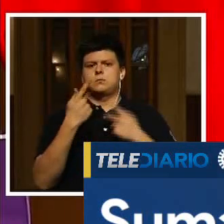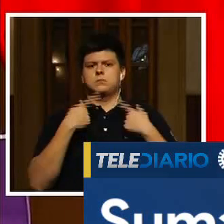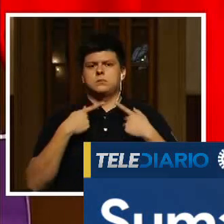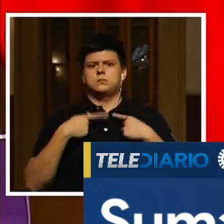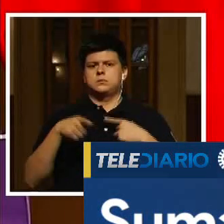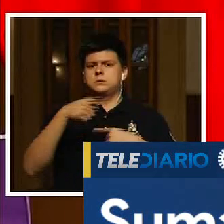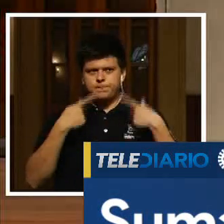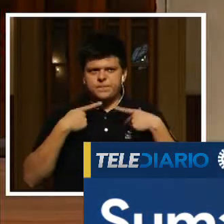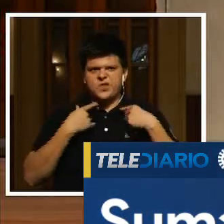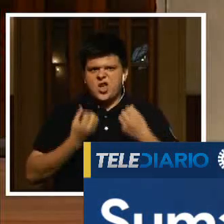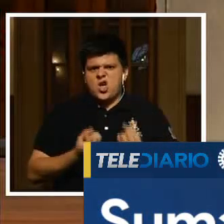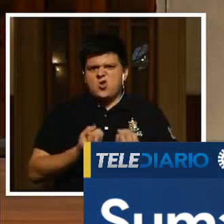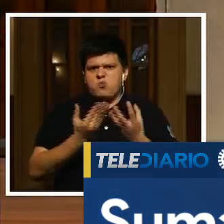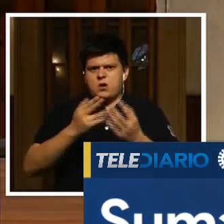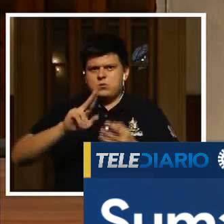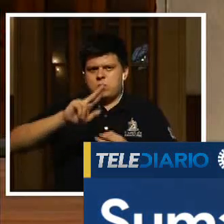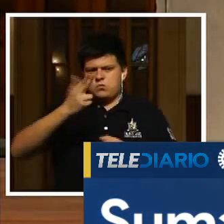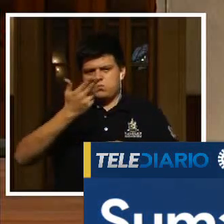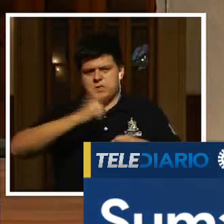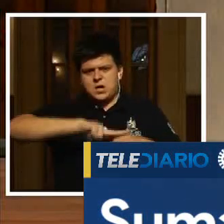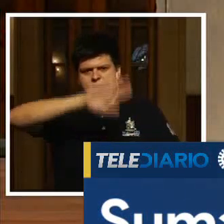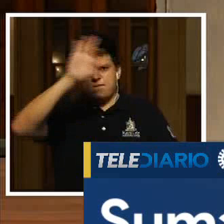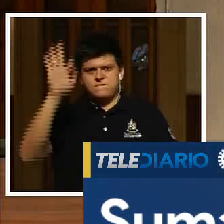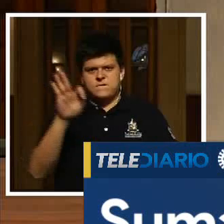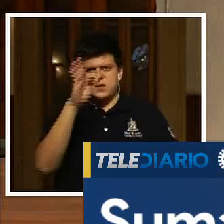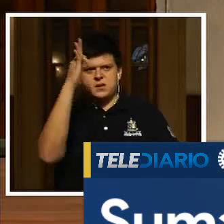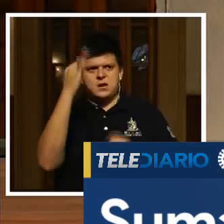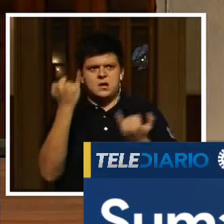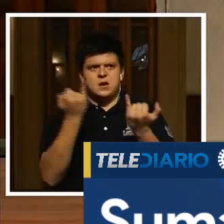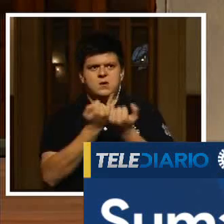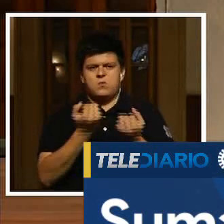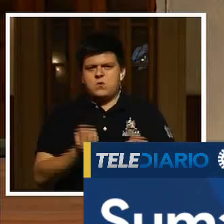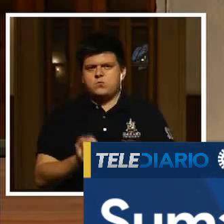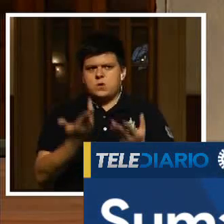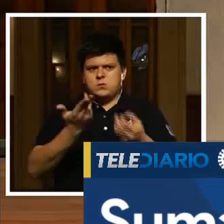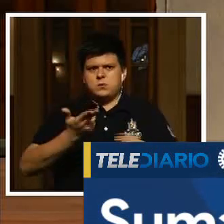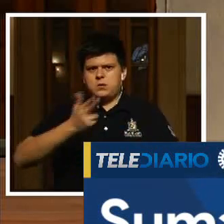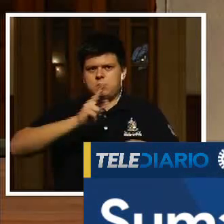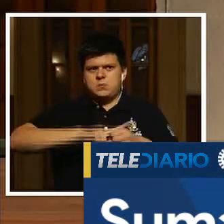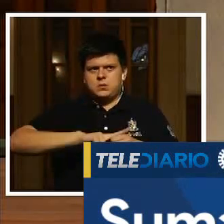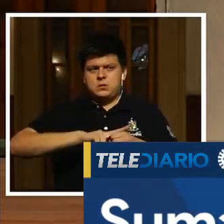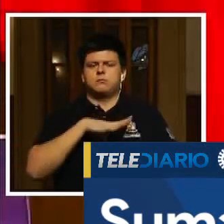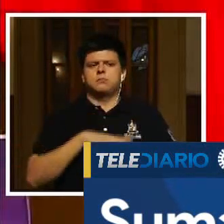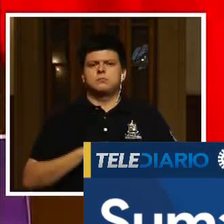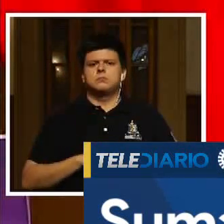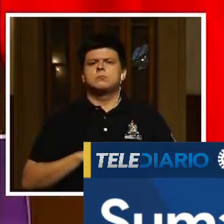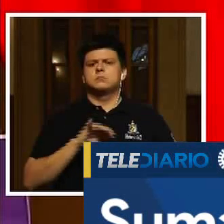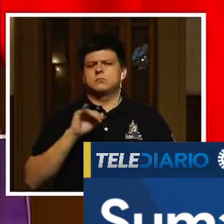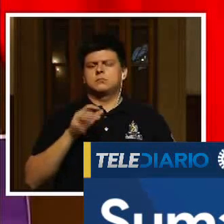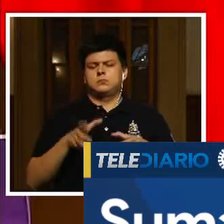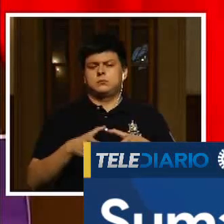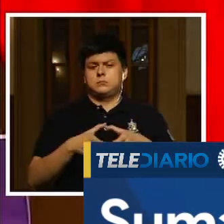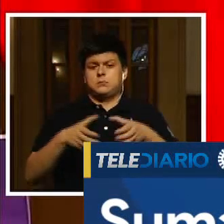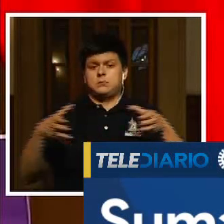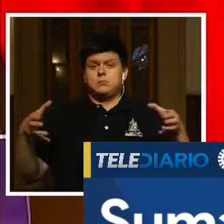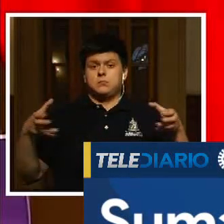1.420 casos positivos y 38 defunciones, informó el secretario de Salud, Manuel de la Oca Vasos. La gran